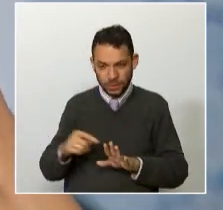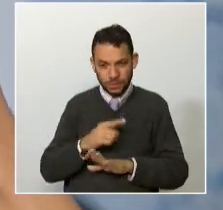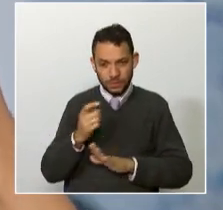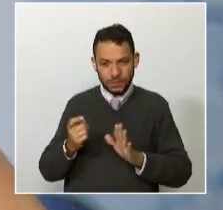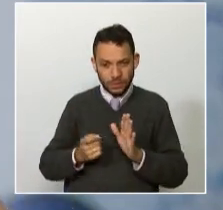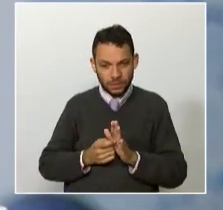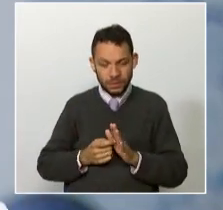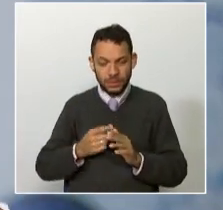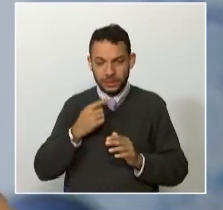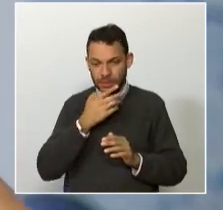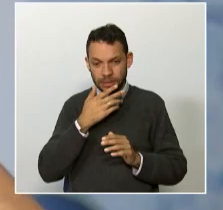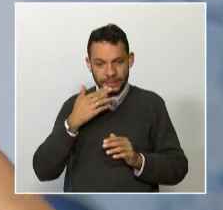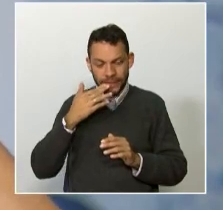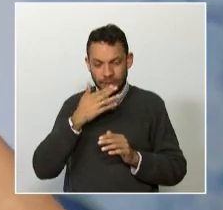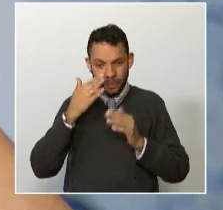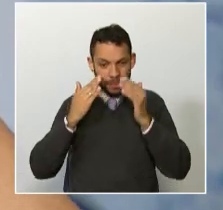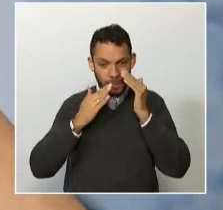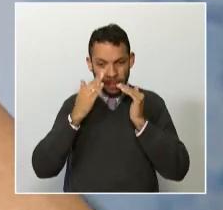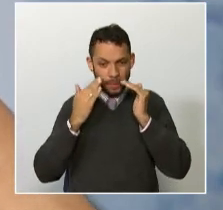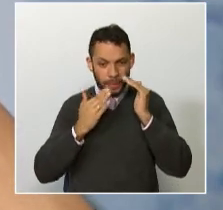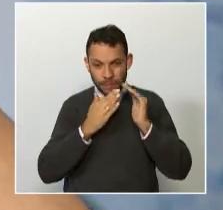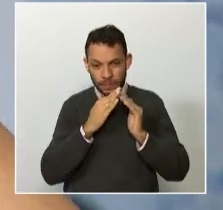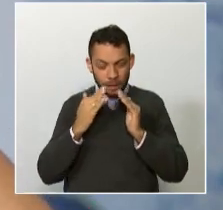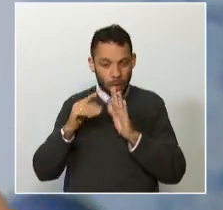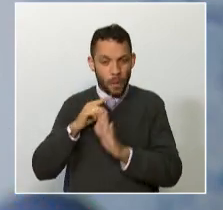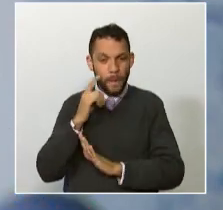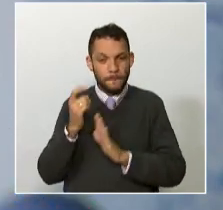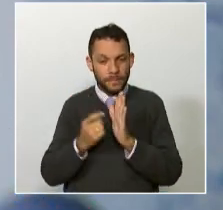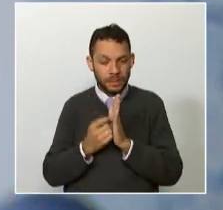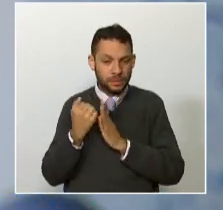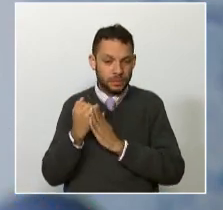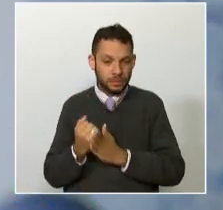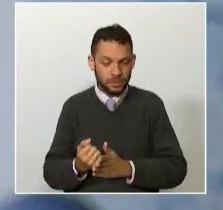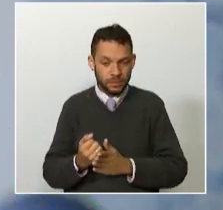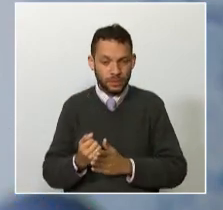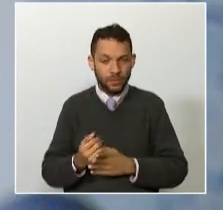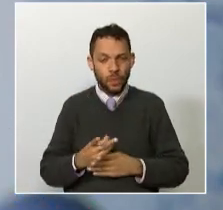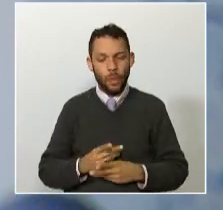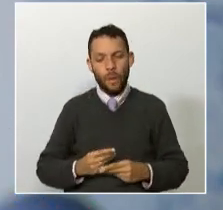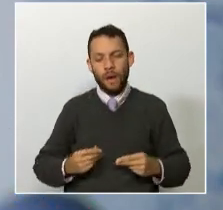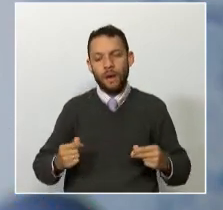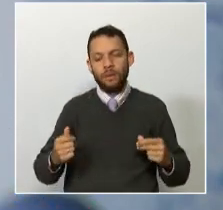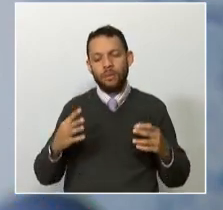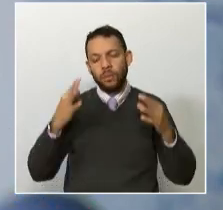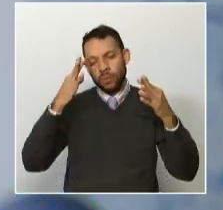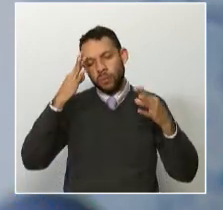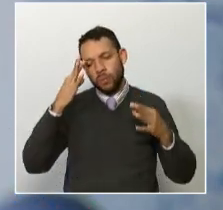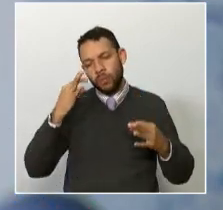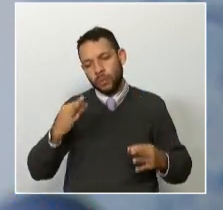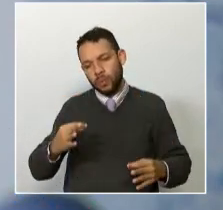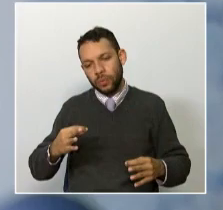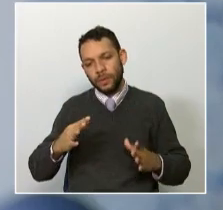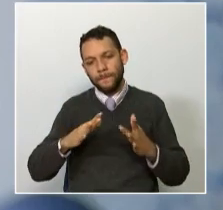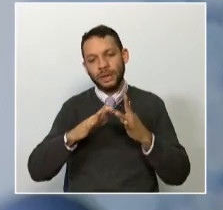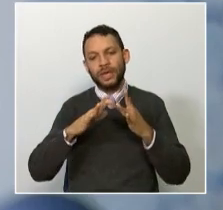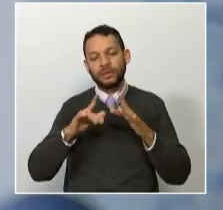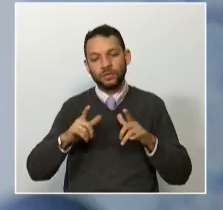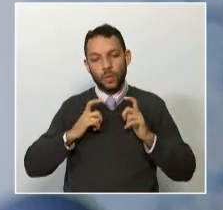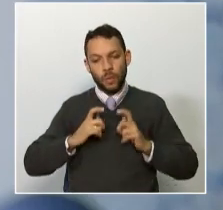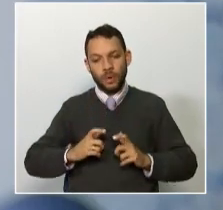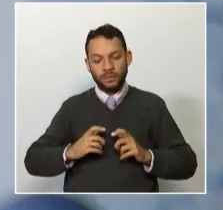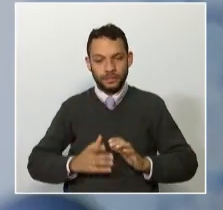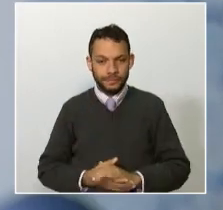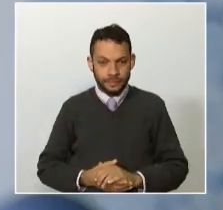de los labios, toda la parte que nos tiene que tiene que ver pues con la articulación,